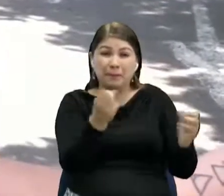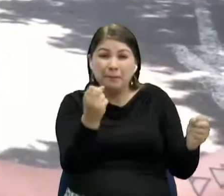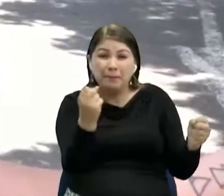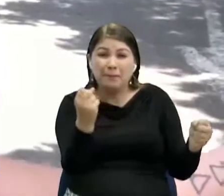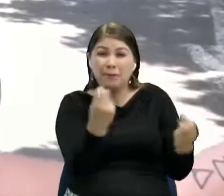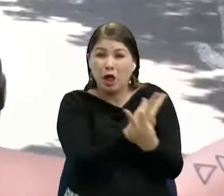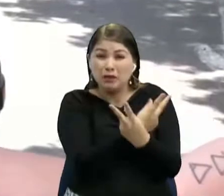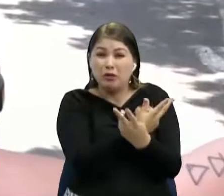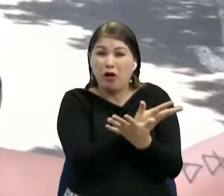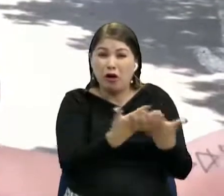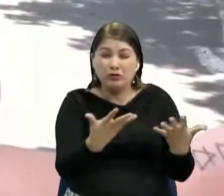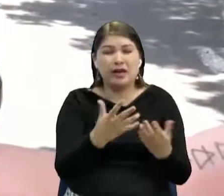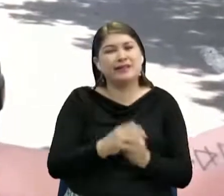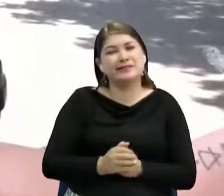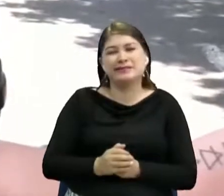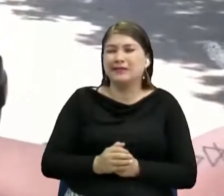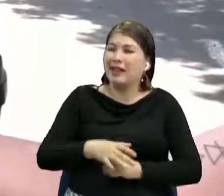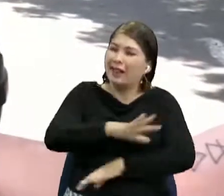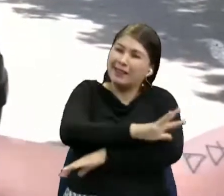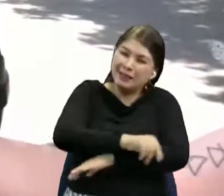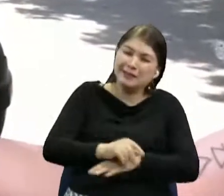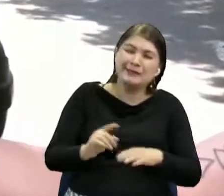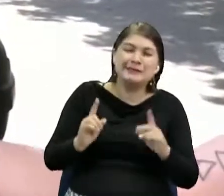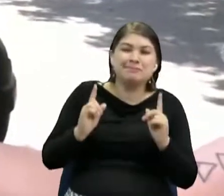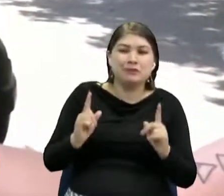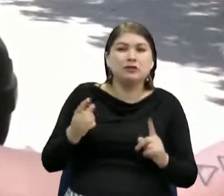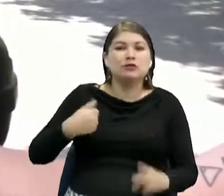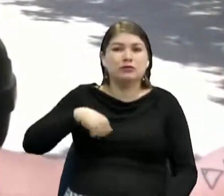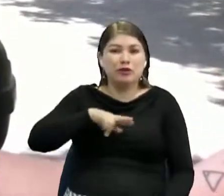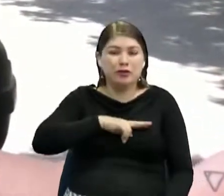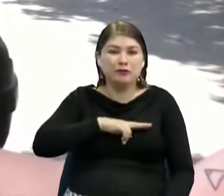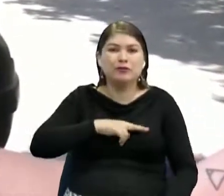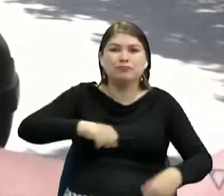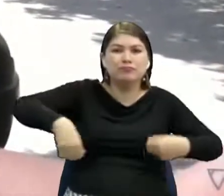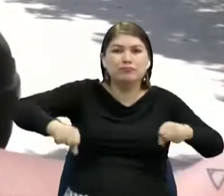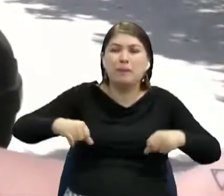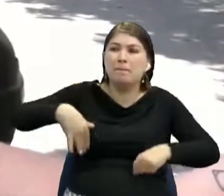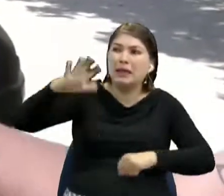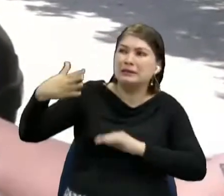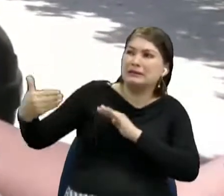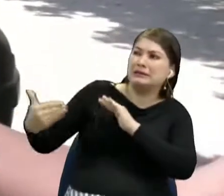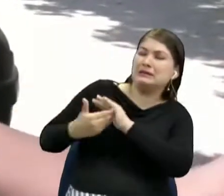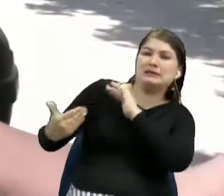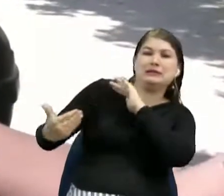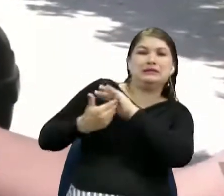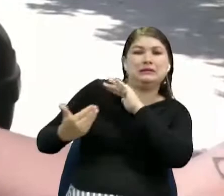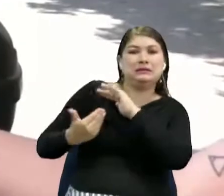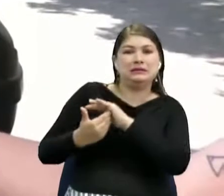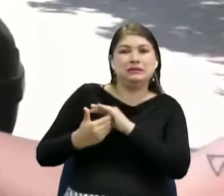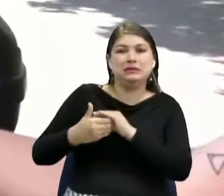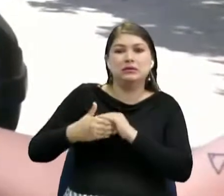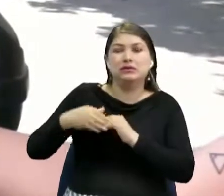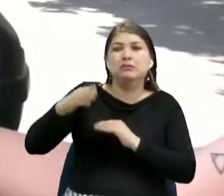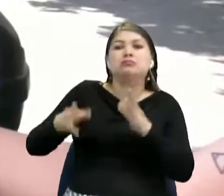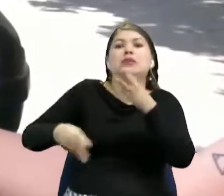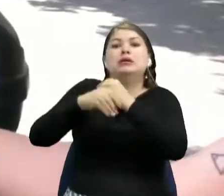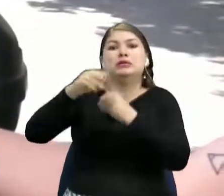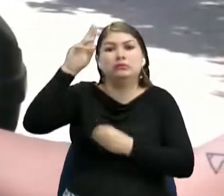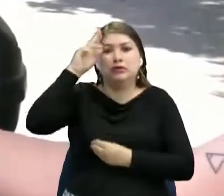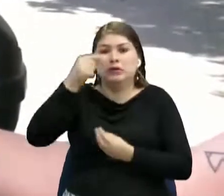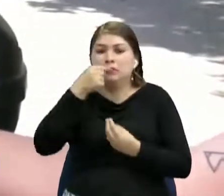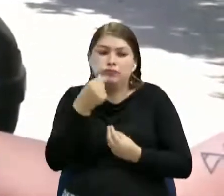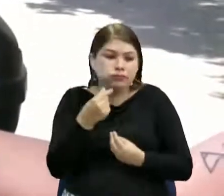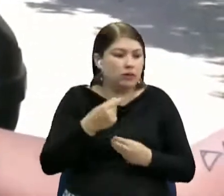compatible a los ladrones pero digamos de otro motorizado son los que más nos atacan traen en cualquier evento para que nos pongan